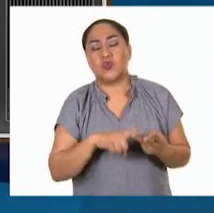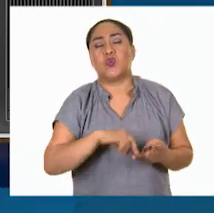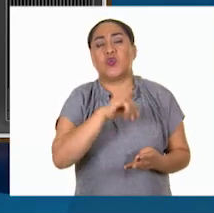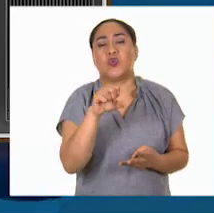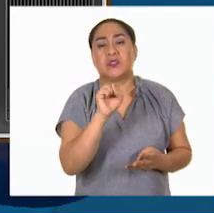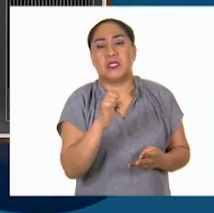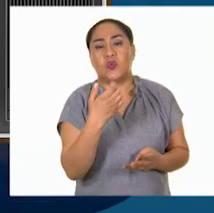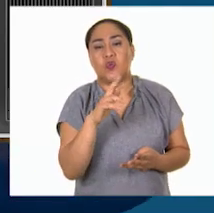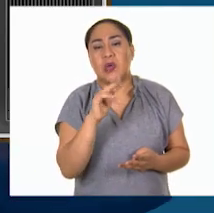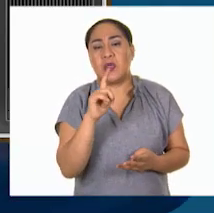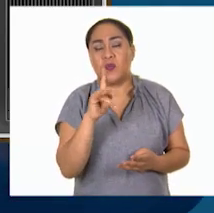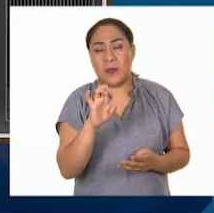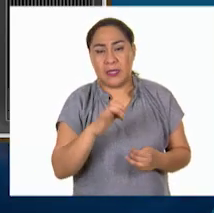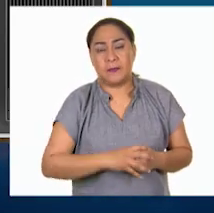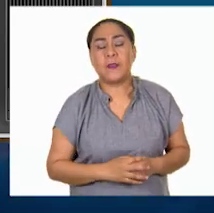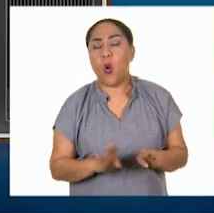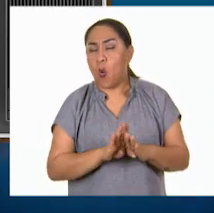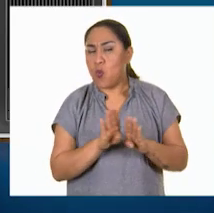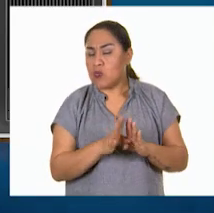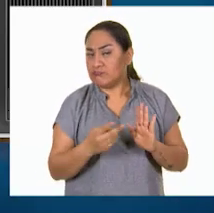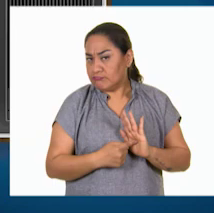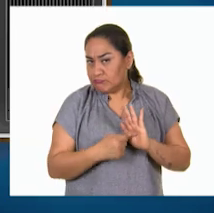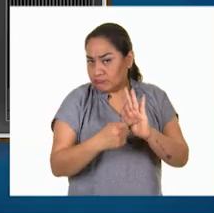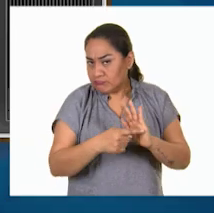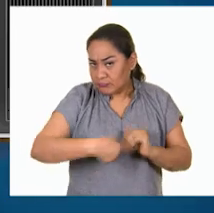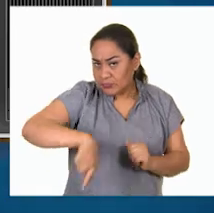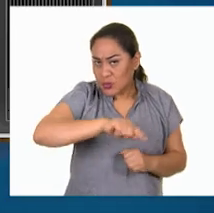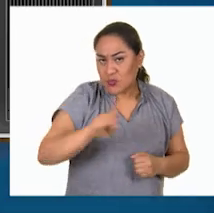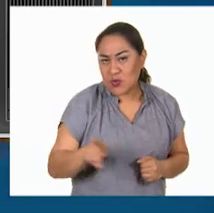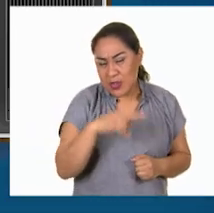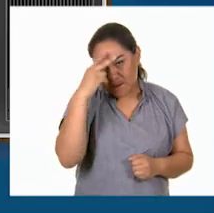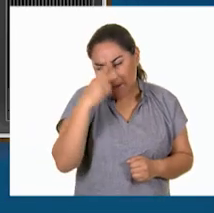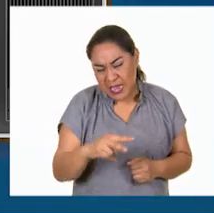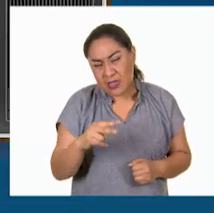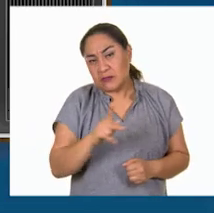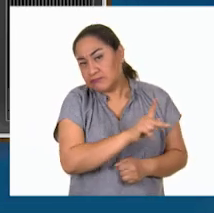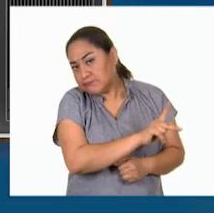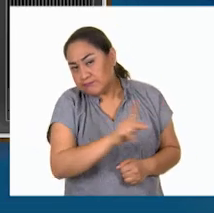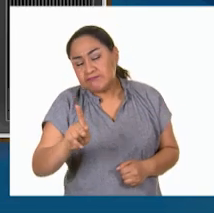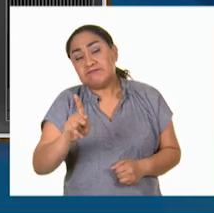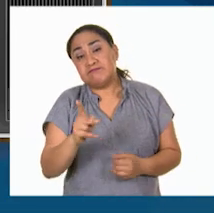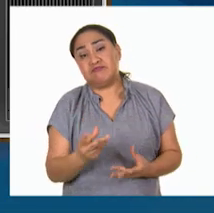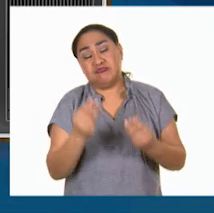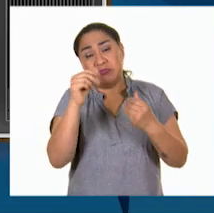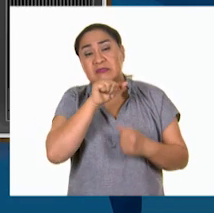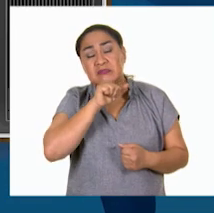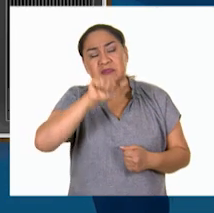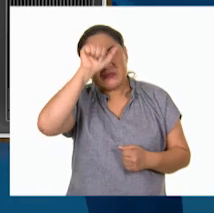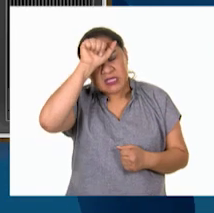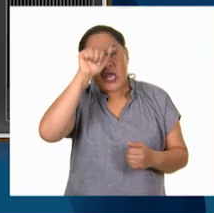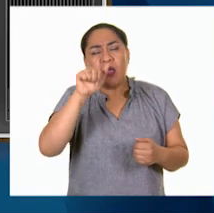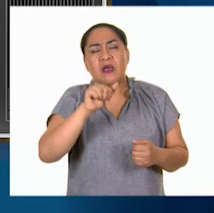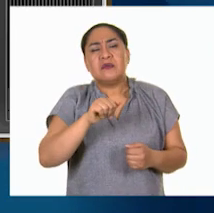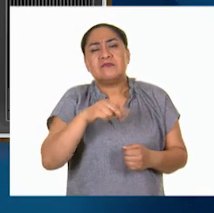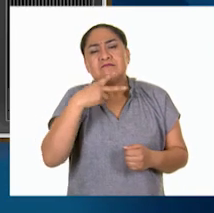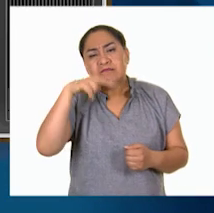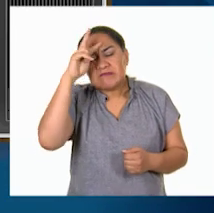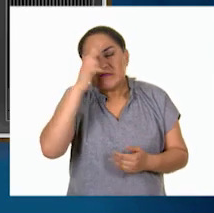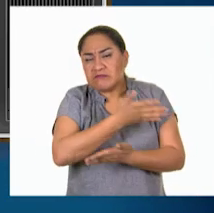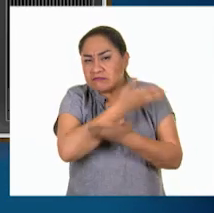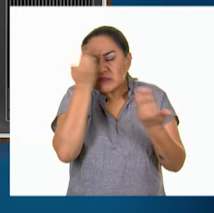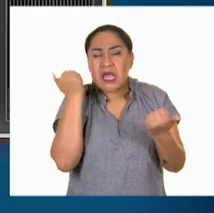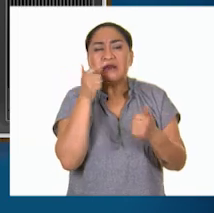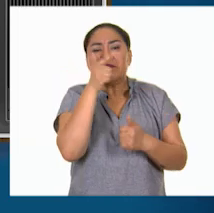José Guadalupe Posada, para mostrarle al pueblo mexicano, mayoritariamente analfabeta, los problemas importantes del